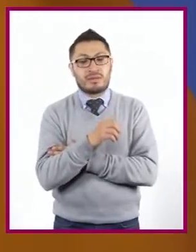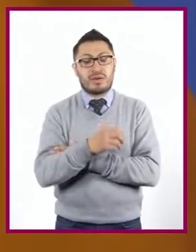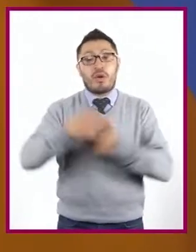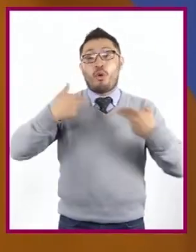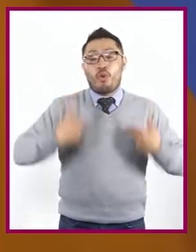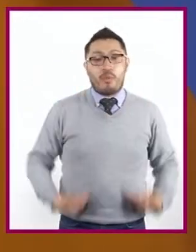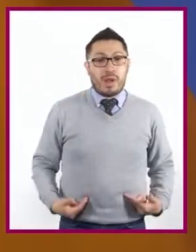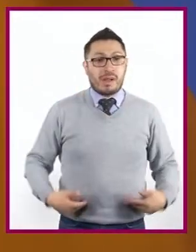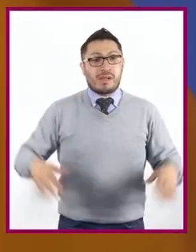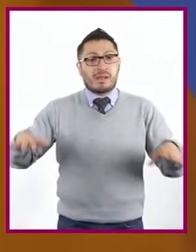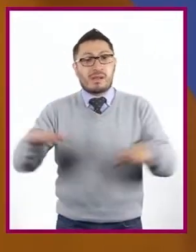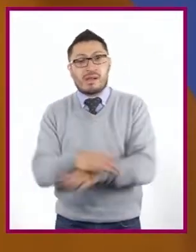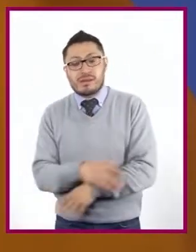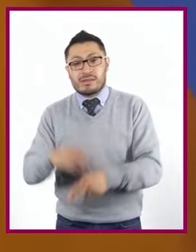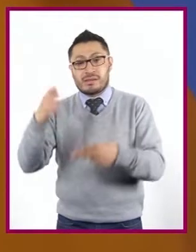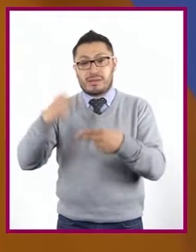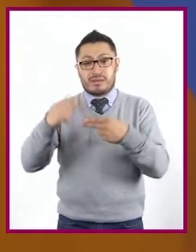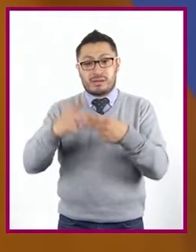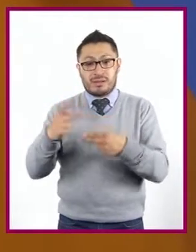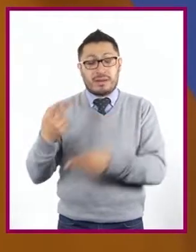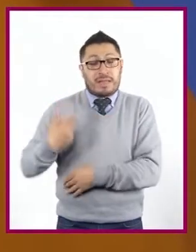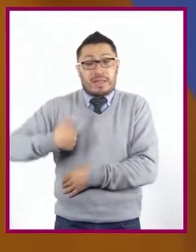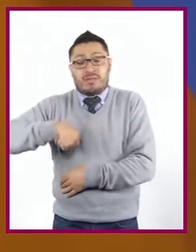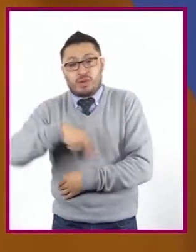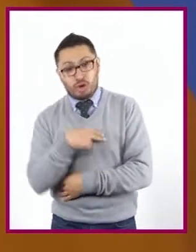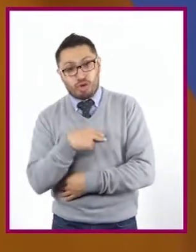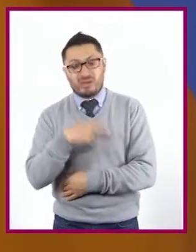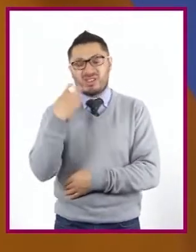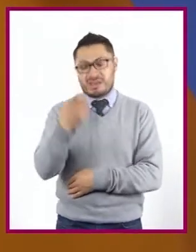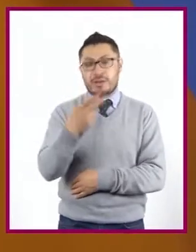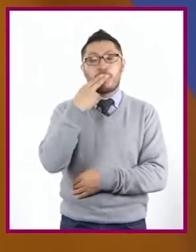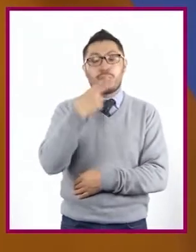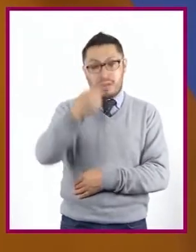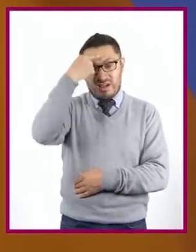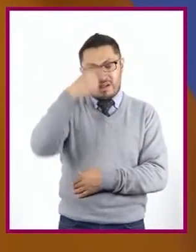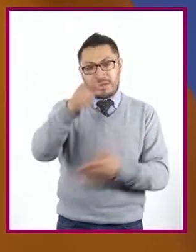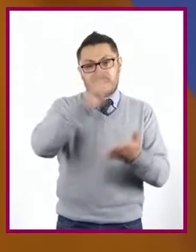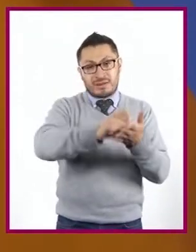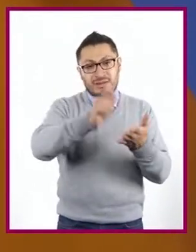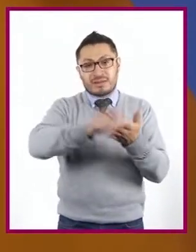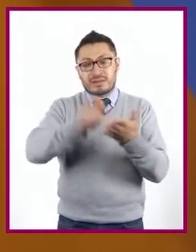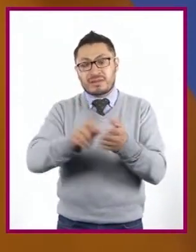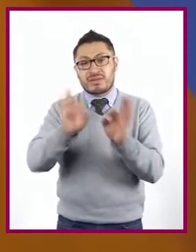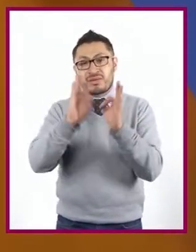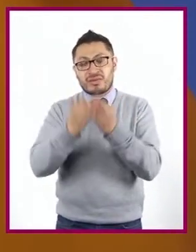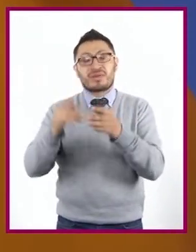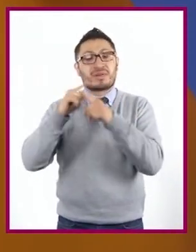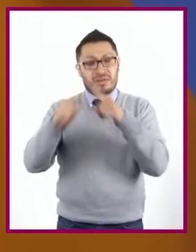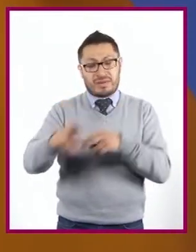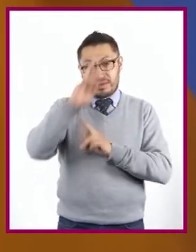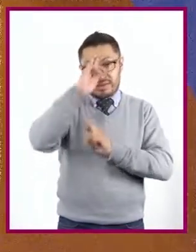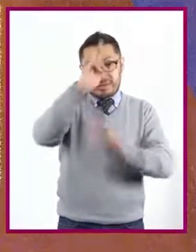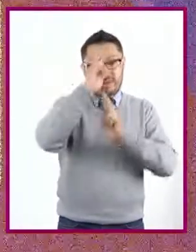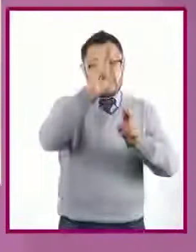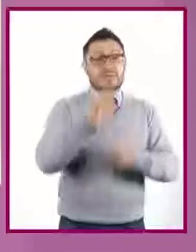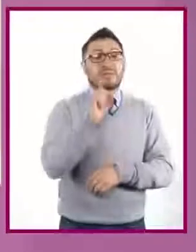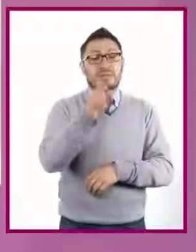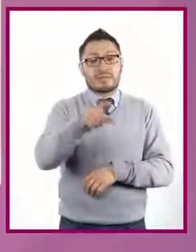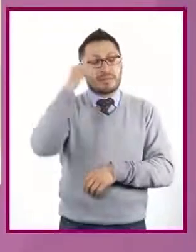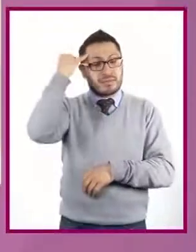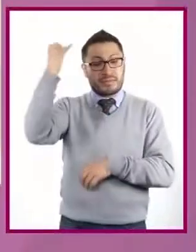humanidad por el pronombre nos, el cual usaríamos para redactar de diferente forma respetando la misma